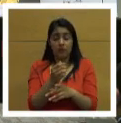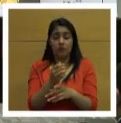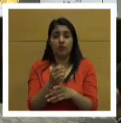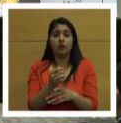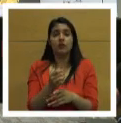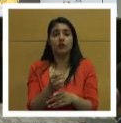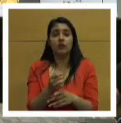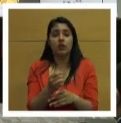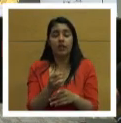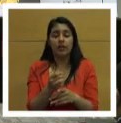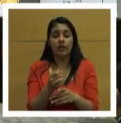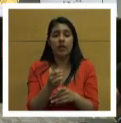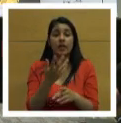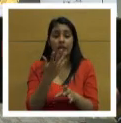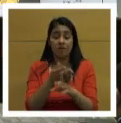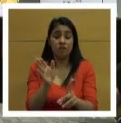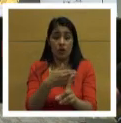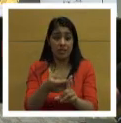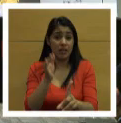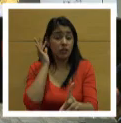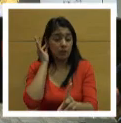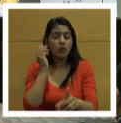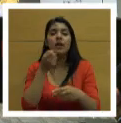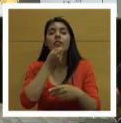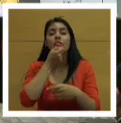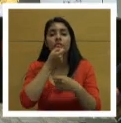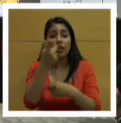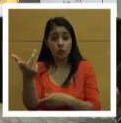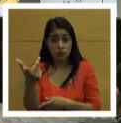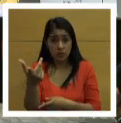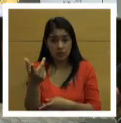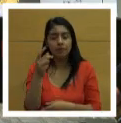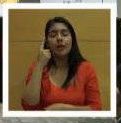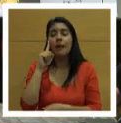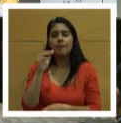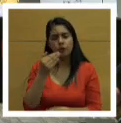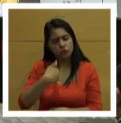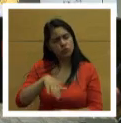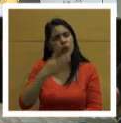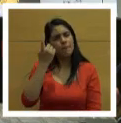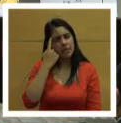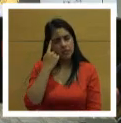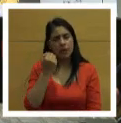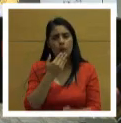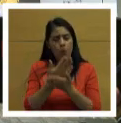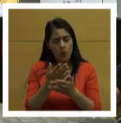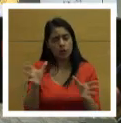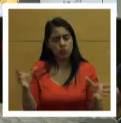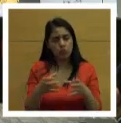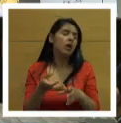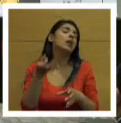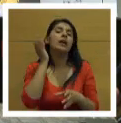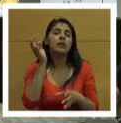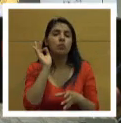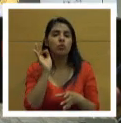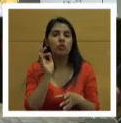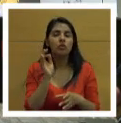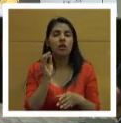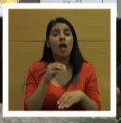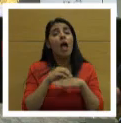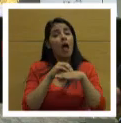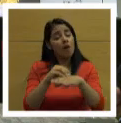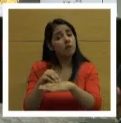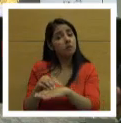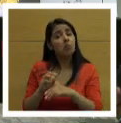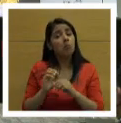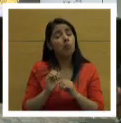a denunciar. Pero nosotros pensamos, cuando estábamos en la reunión, que también era importante poder dirigir un mensaje a los